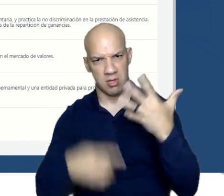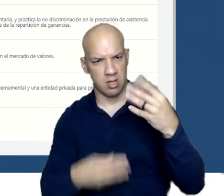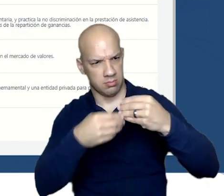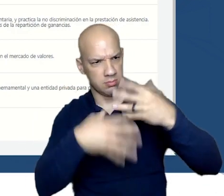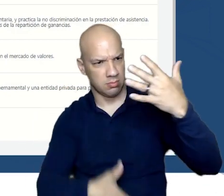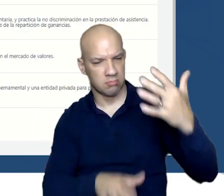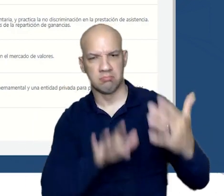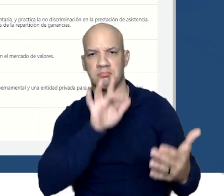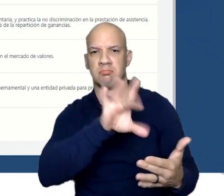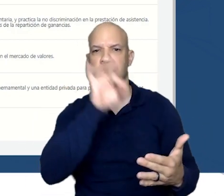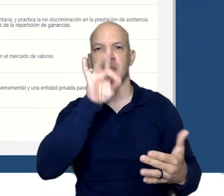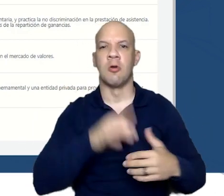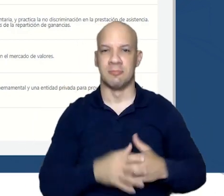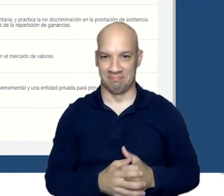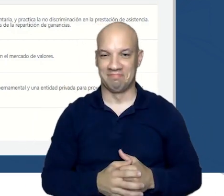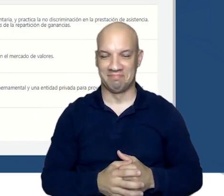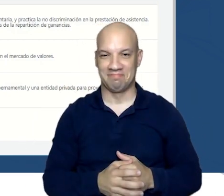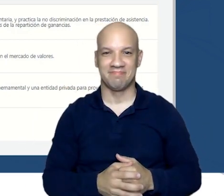opciones disponibles.